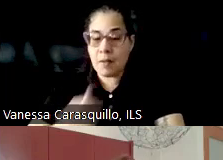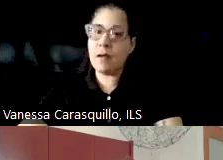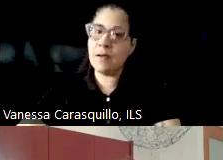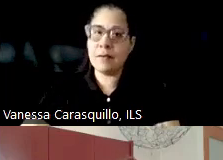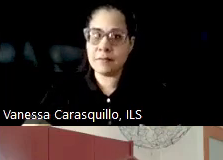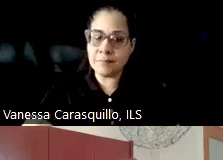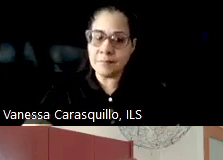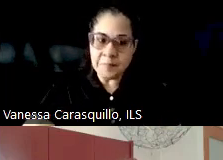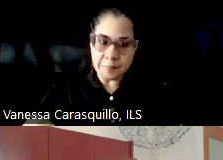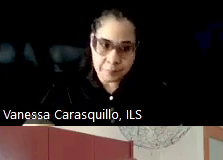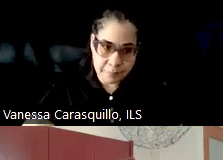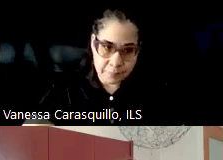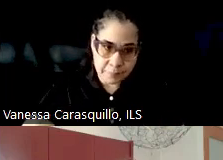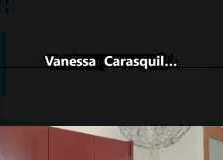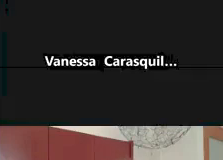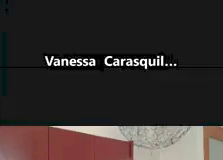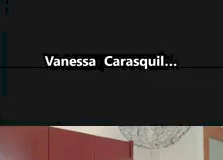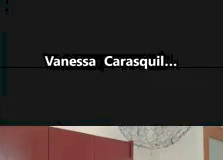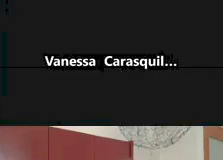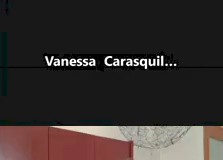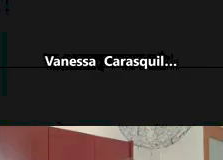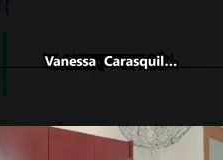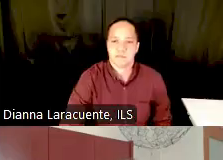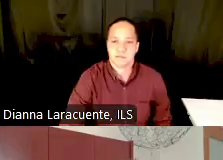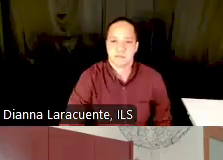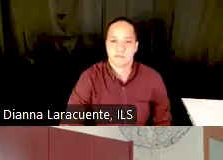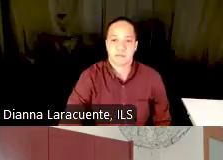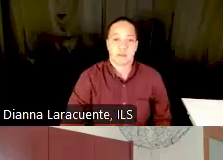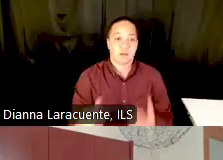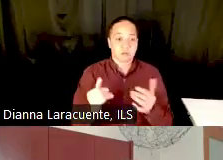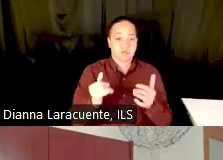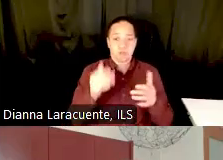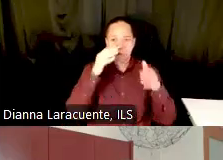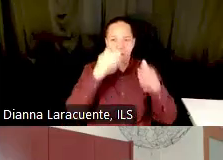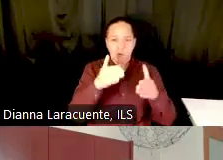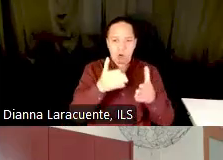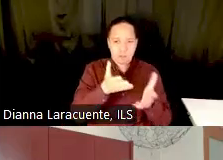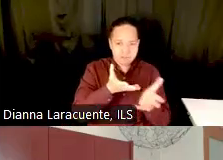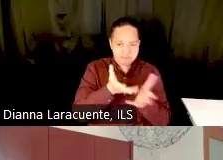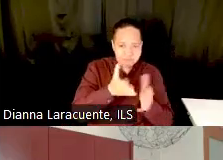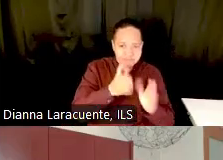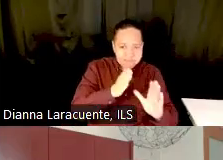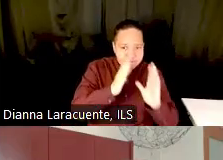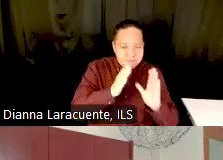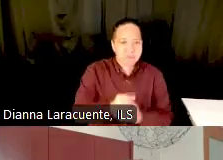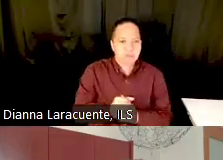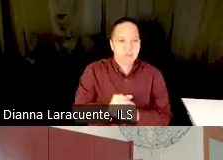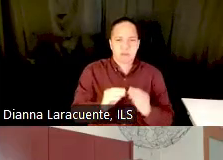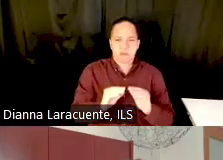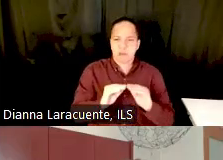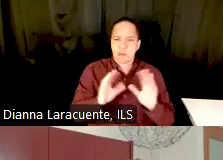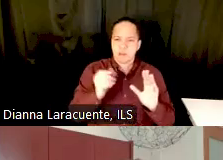vamos a ver el enfoque de intervención. Yo creo que ha quedado muy claro que es importante en una